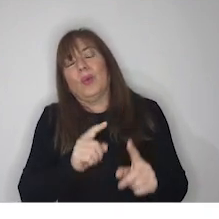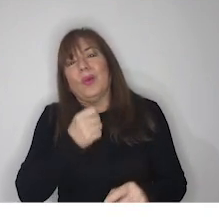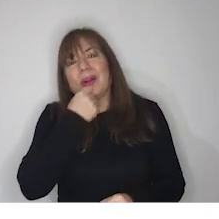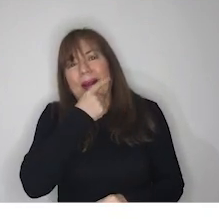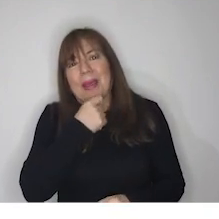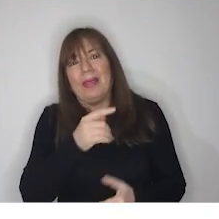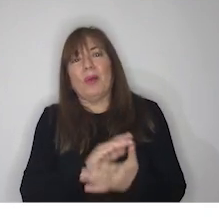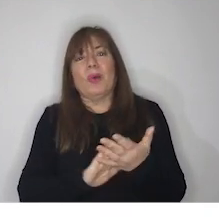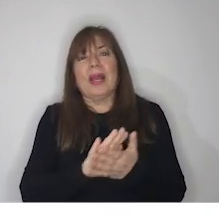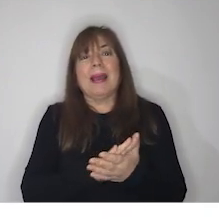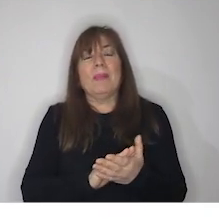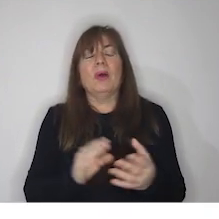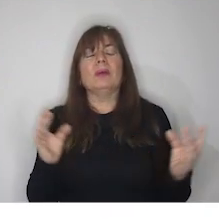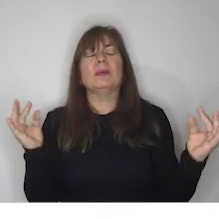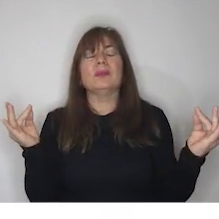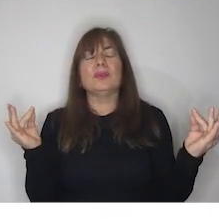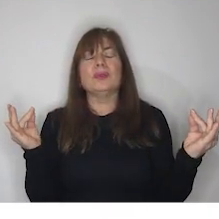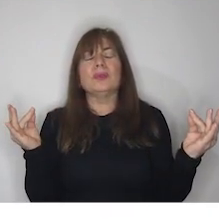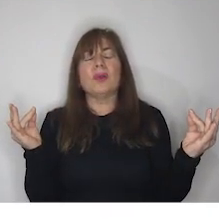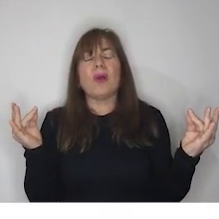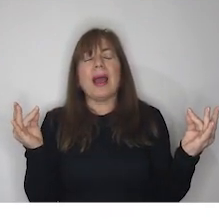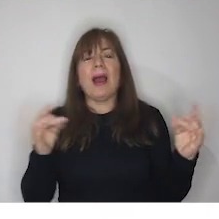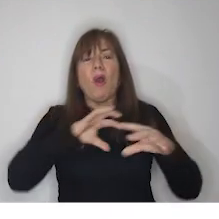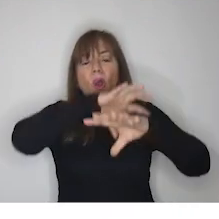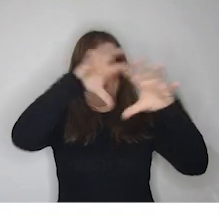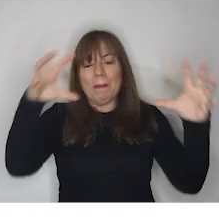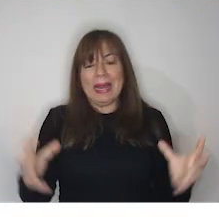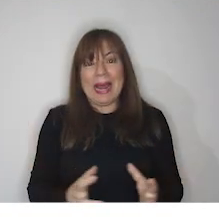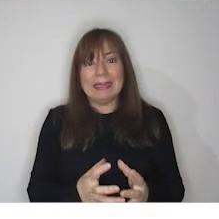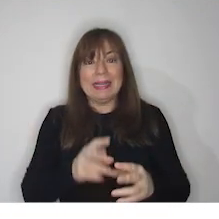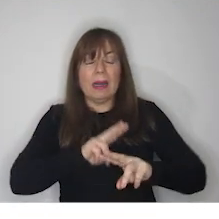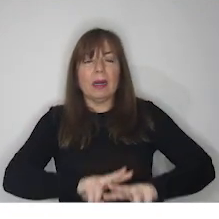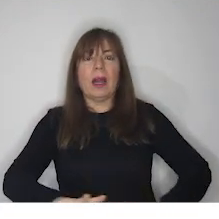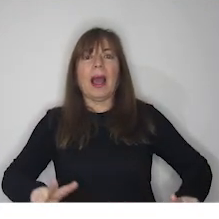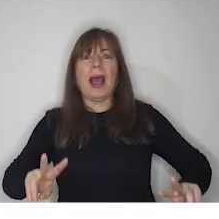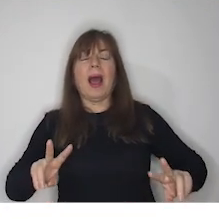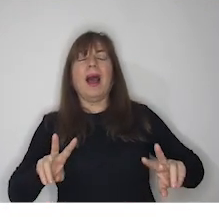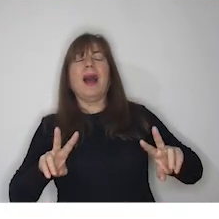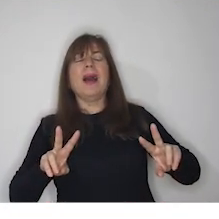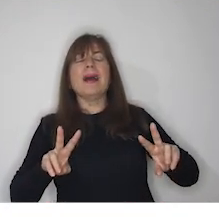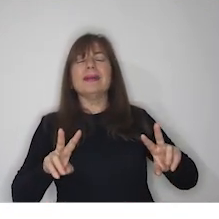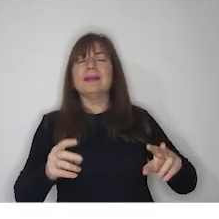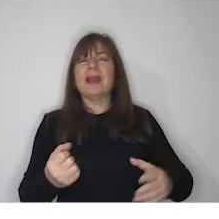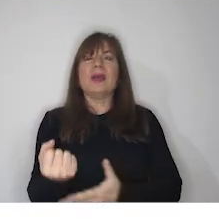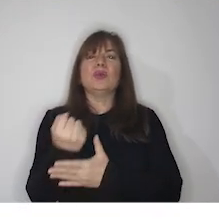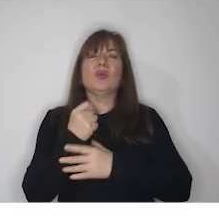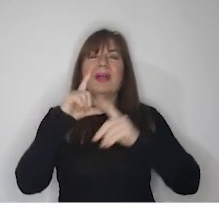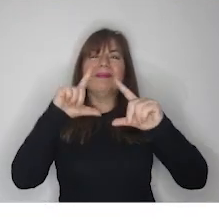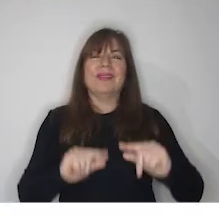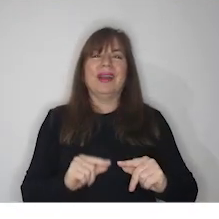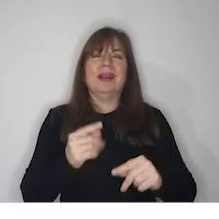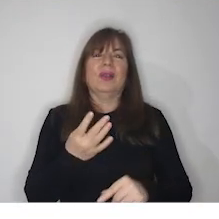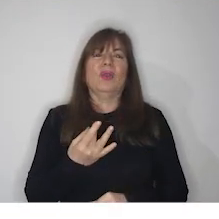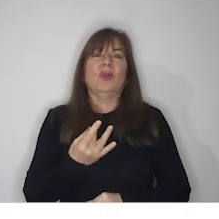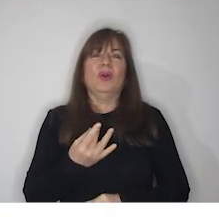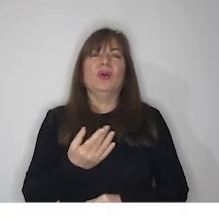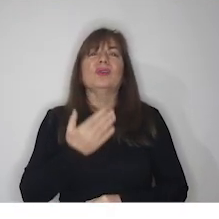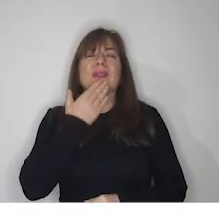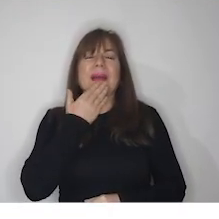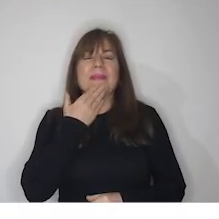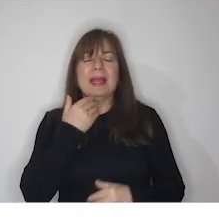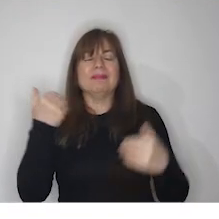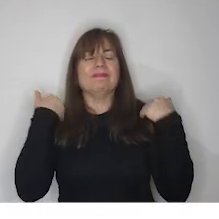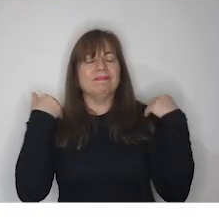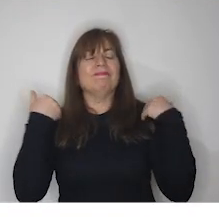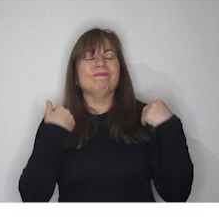física porque deportes como yoga, pilates, u otros, son relajantes y ayudan a reducir el dolor, además te proporciona un